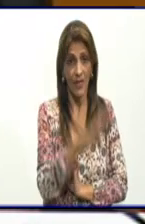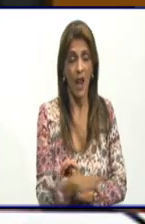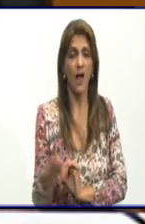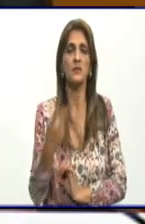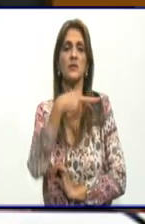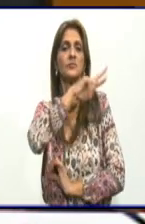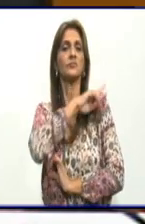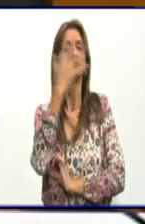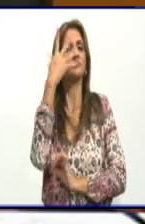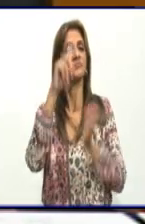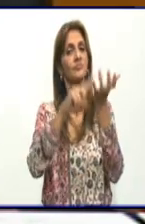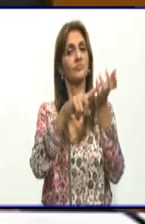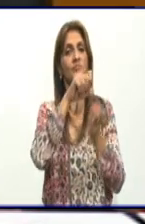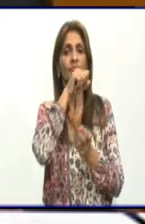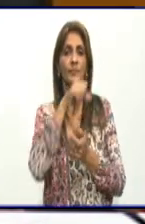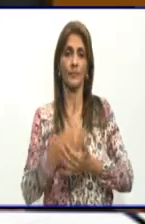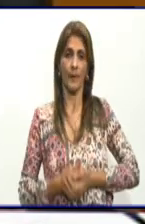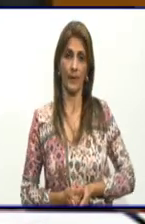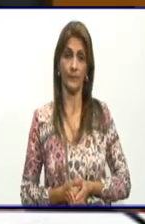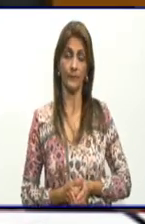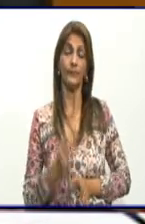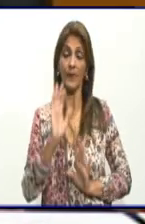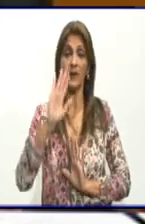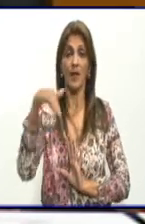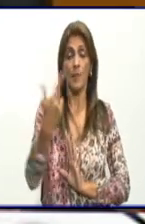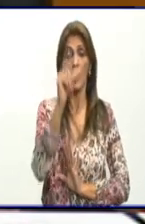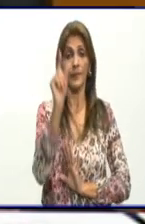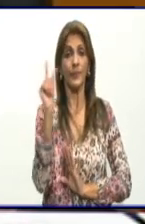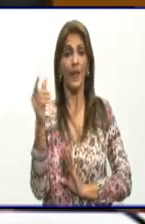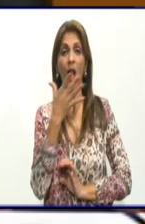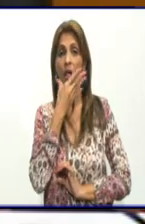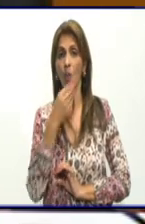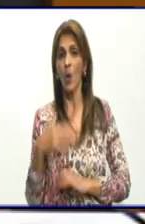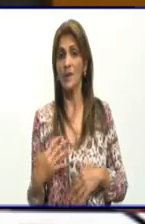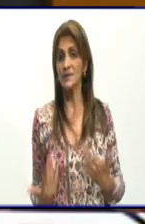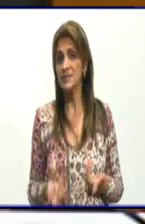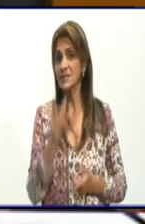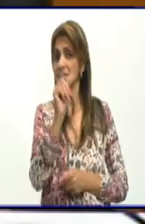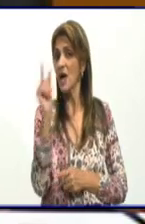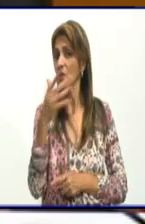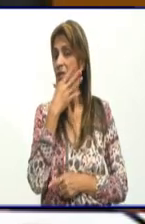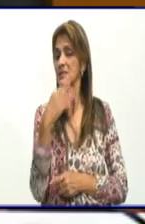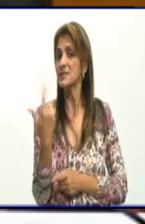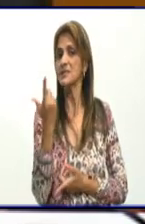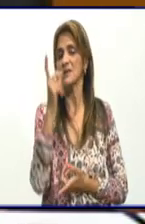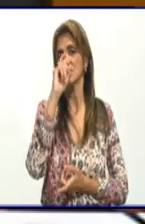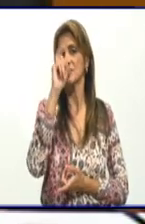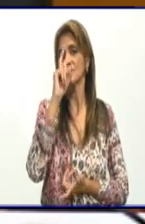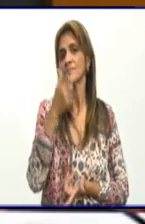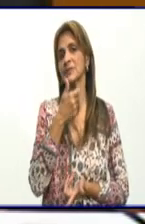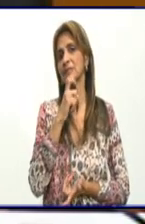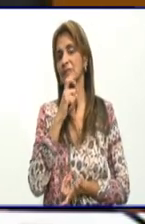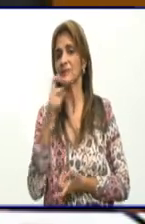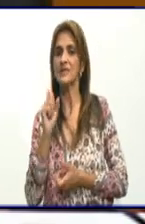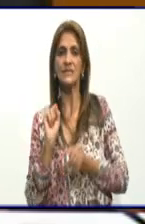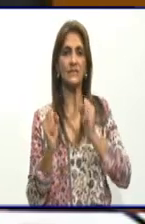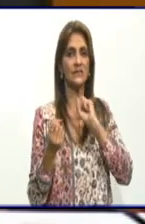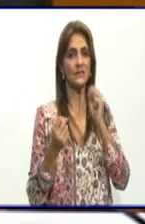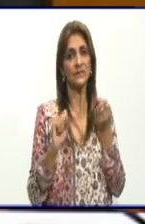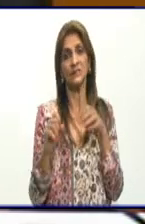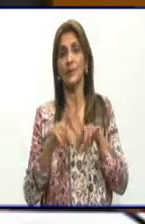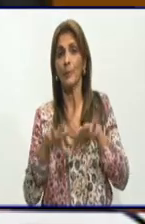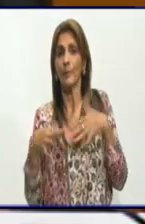los padres y después está la adolescencia. La adolescencia es una edad difícil de manejar, los adolescentes son un poco rebeldes, pero bueno,